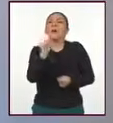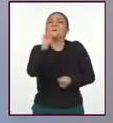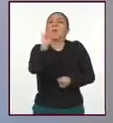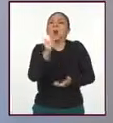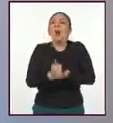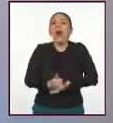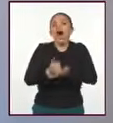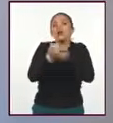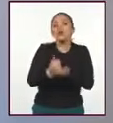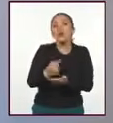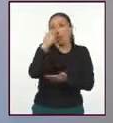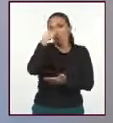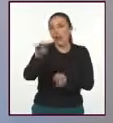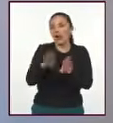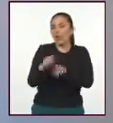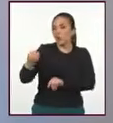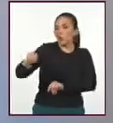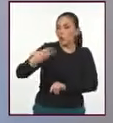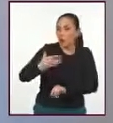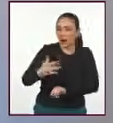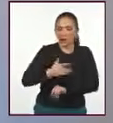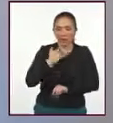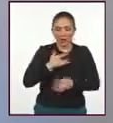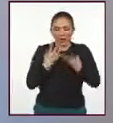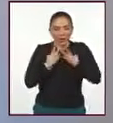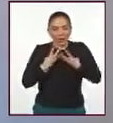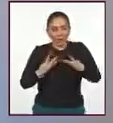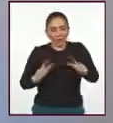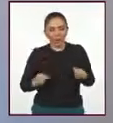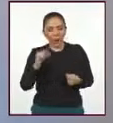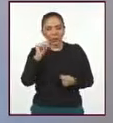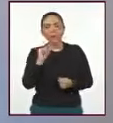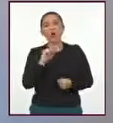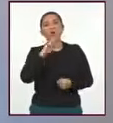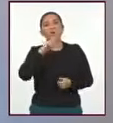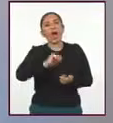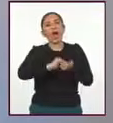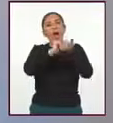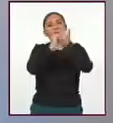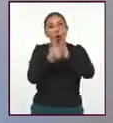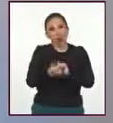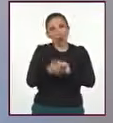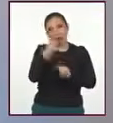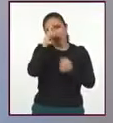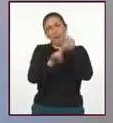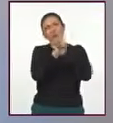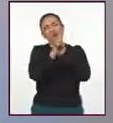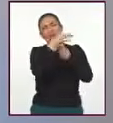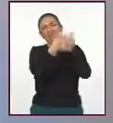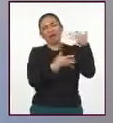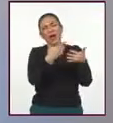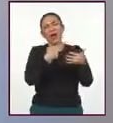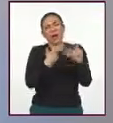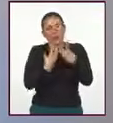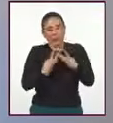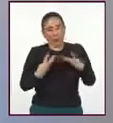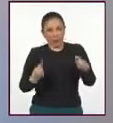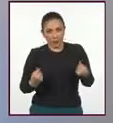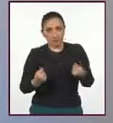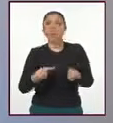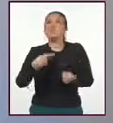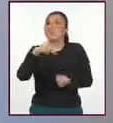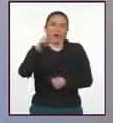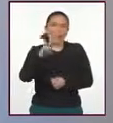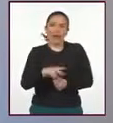para tratar de sentirse mejor, para tratar de afrontarlo, pero esto pues sin negar que realmente hay aspectos en lo